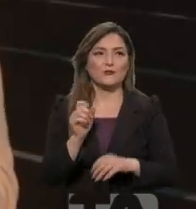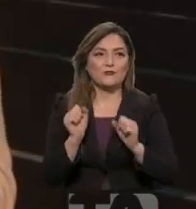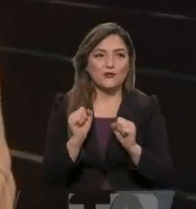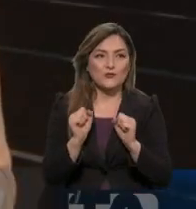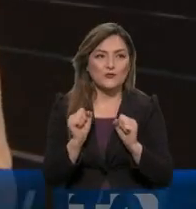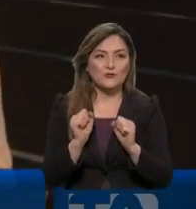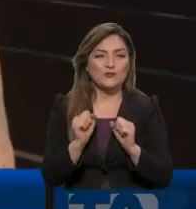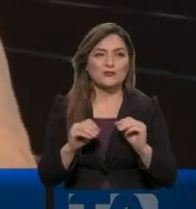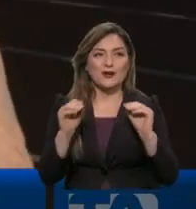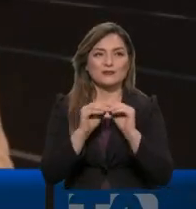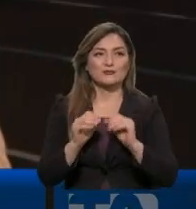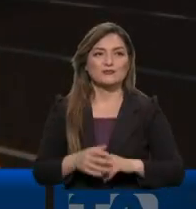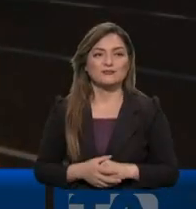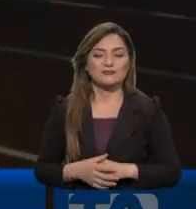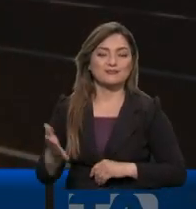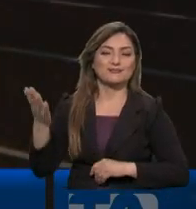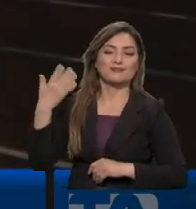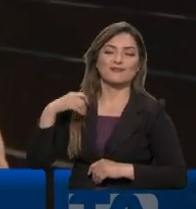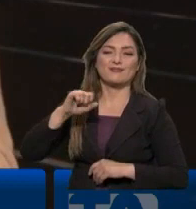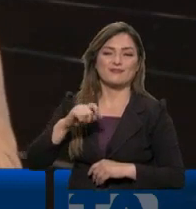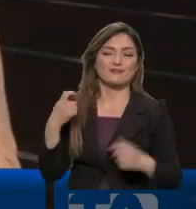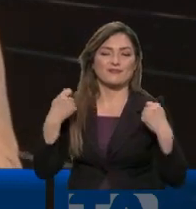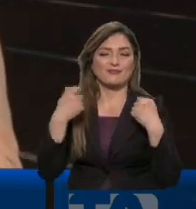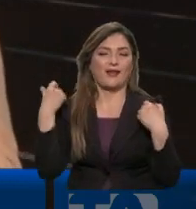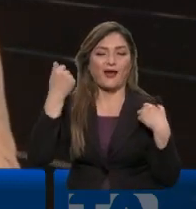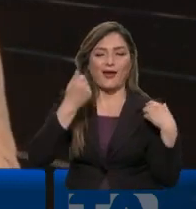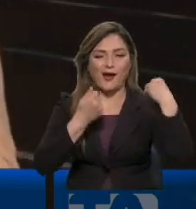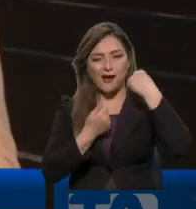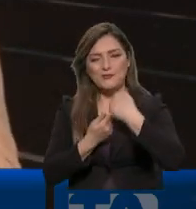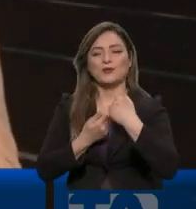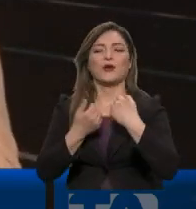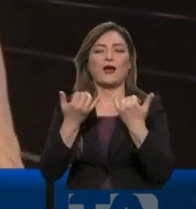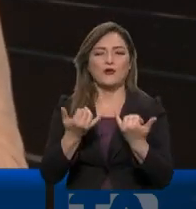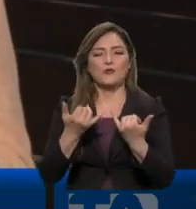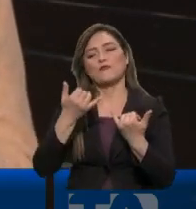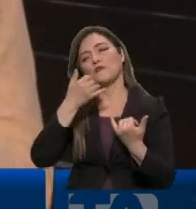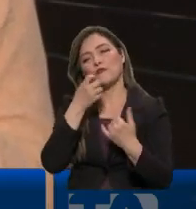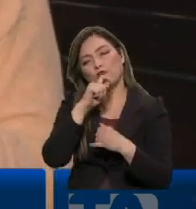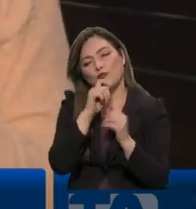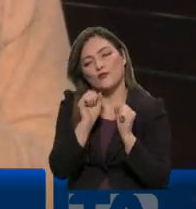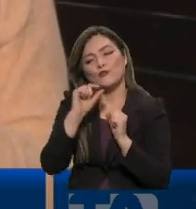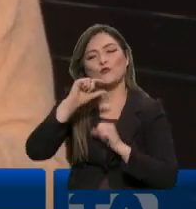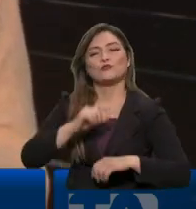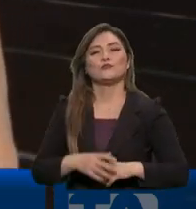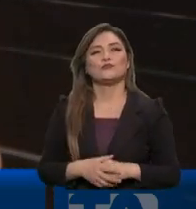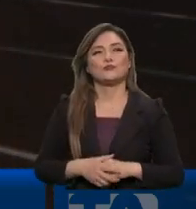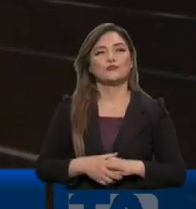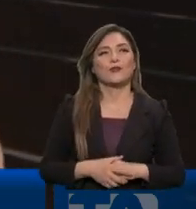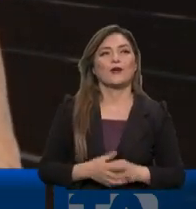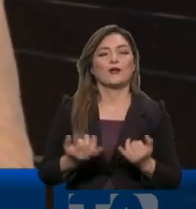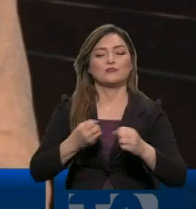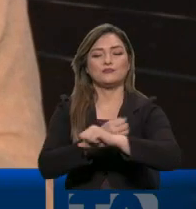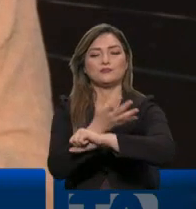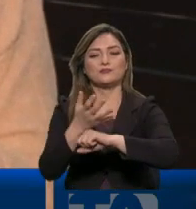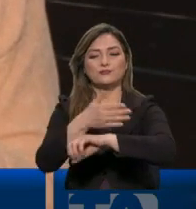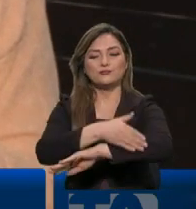Así, ahí sí, con un chalequito, un abriguito. Pero hoy siga todas nuestras recomendaciones. Nos encontramos ya